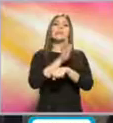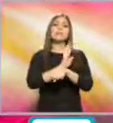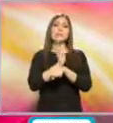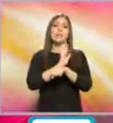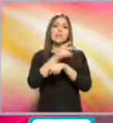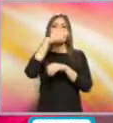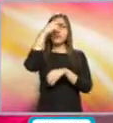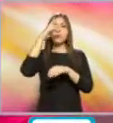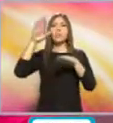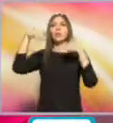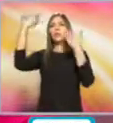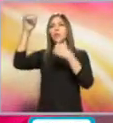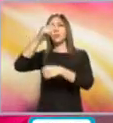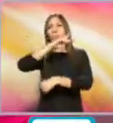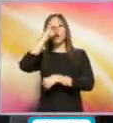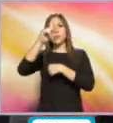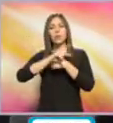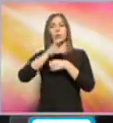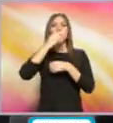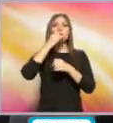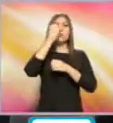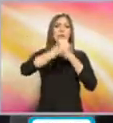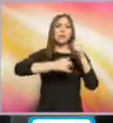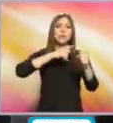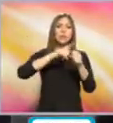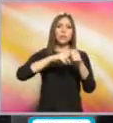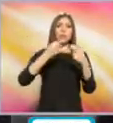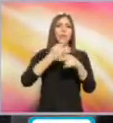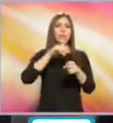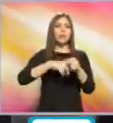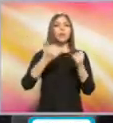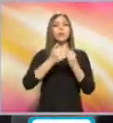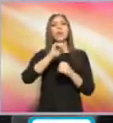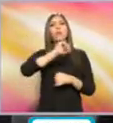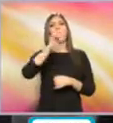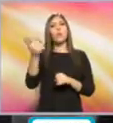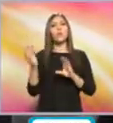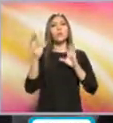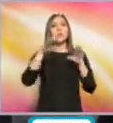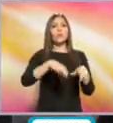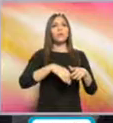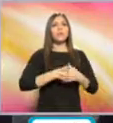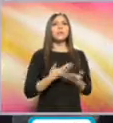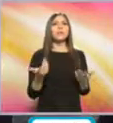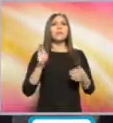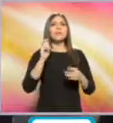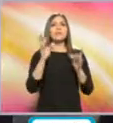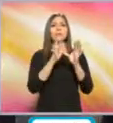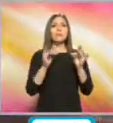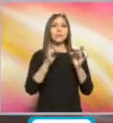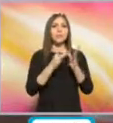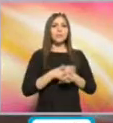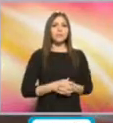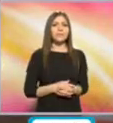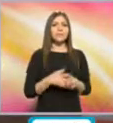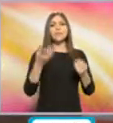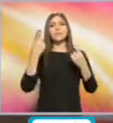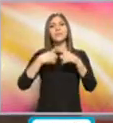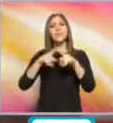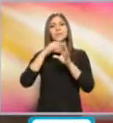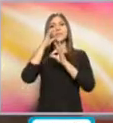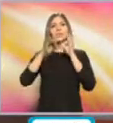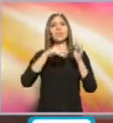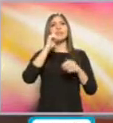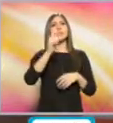en el extranjero y en festivales nacionales e internacionales, tenemos también otra convocatoria. A ver, cuéntanos. ¿Qué? O sea, para todo. Noticias. Es